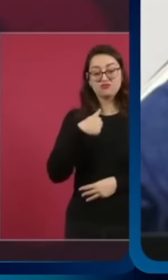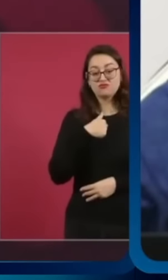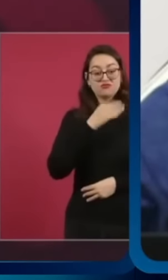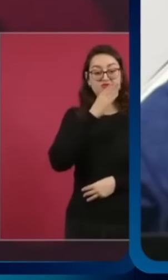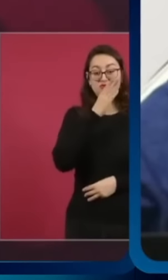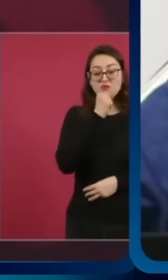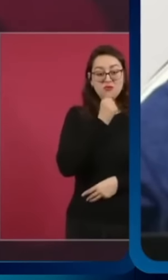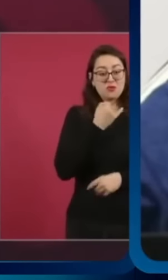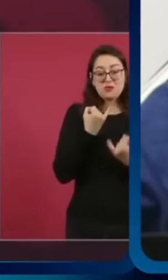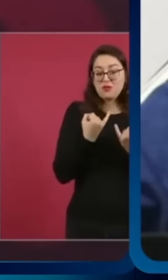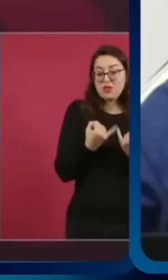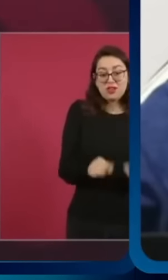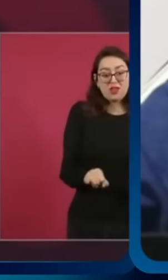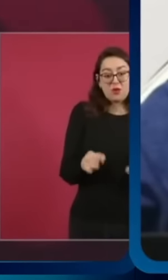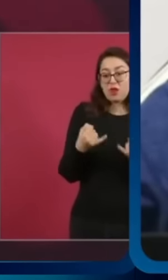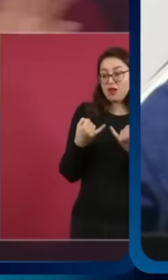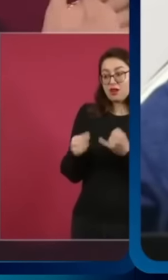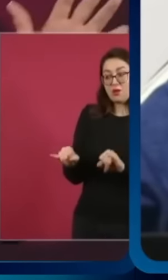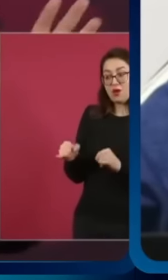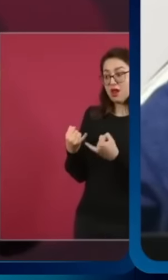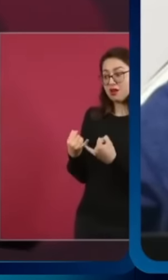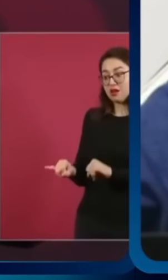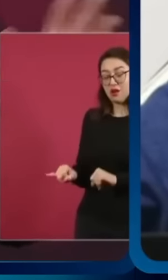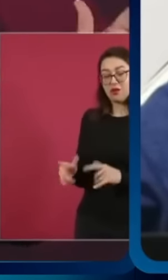visitando sin